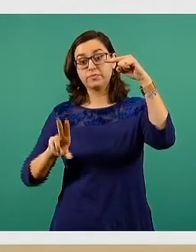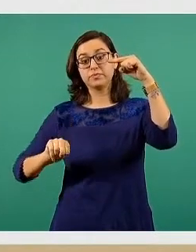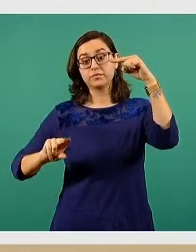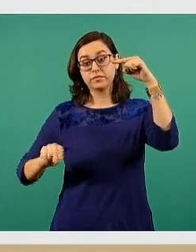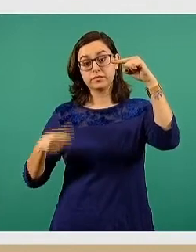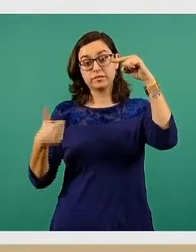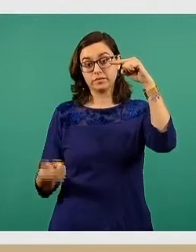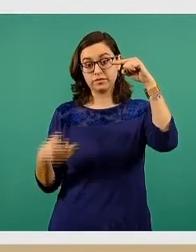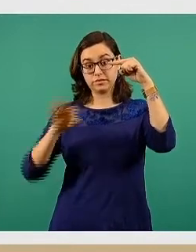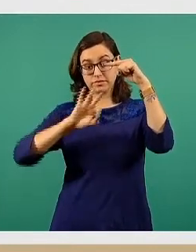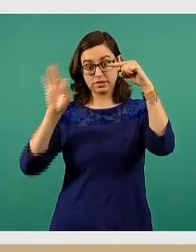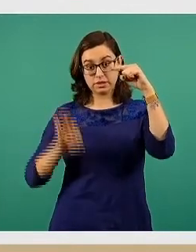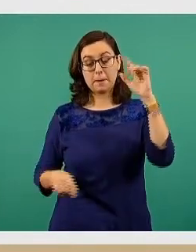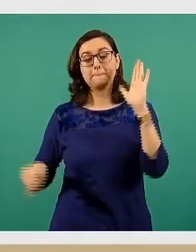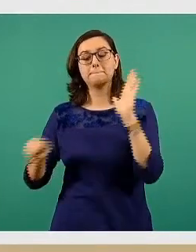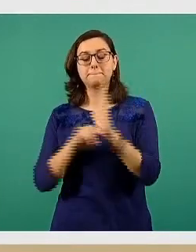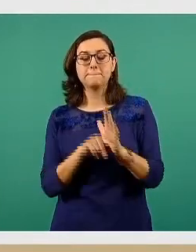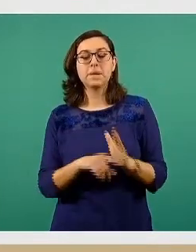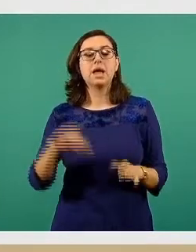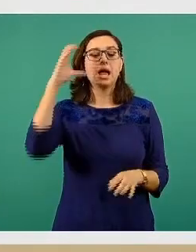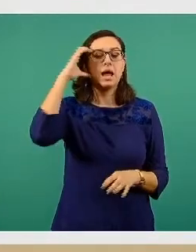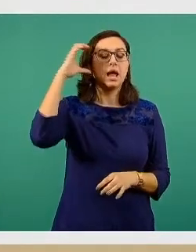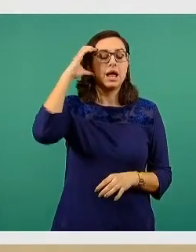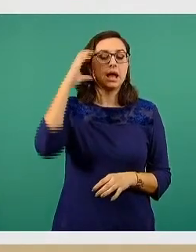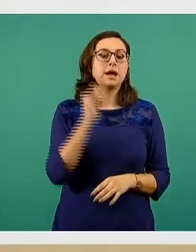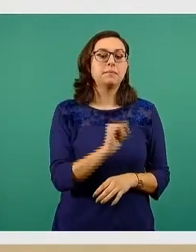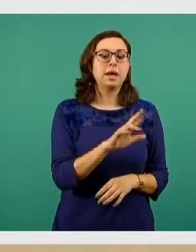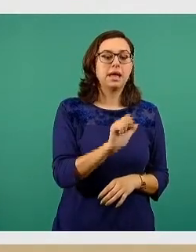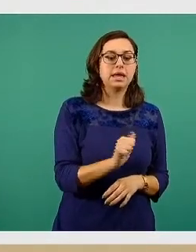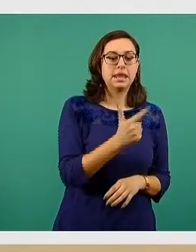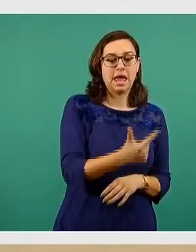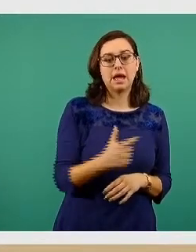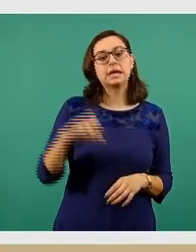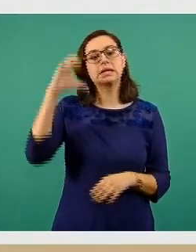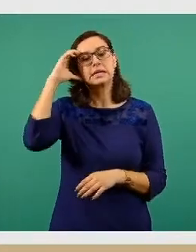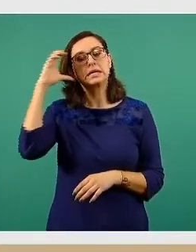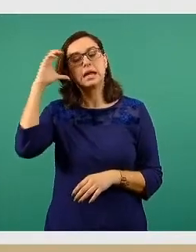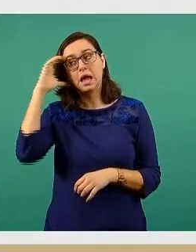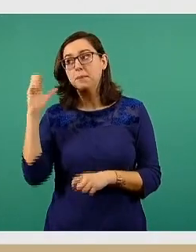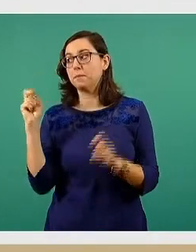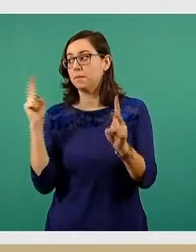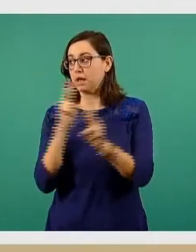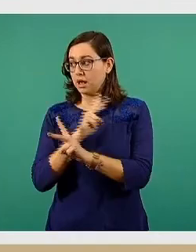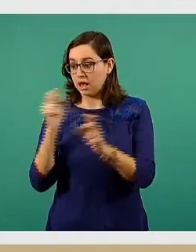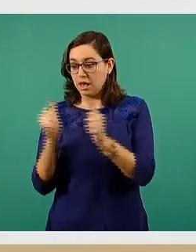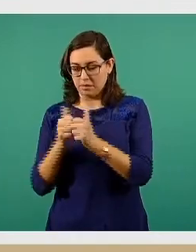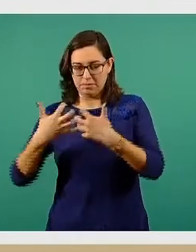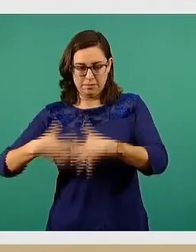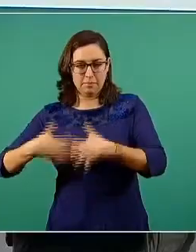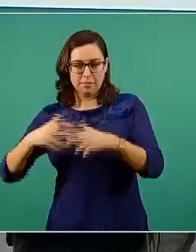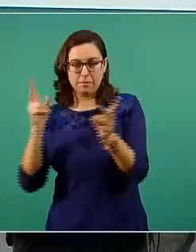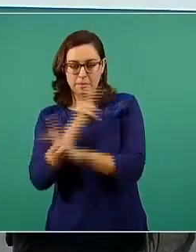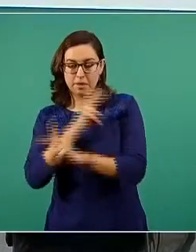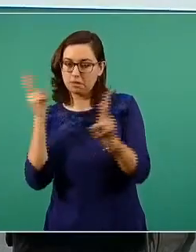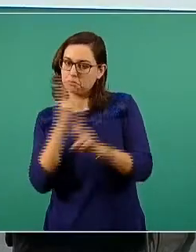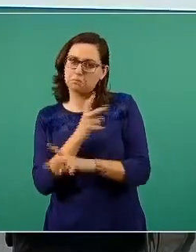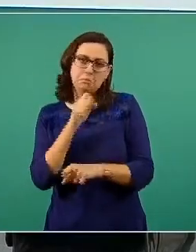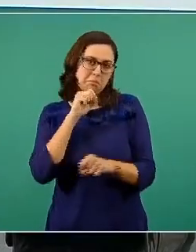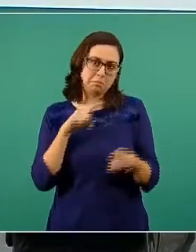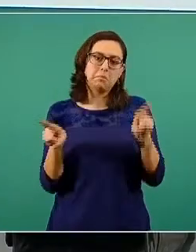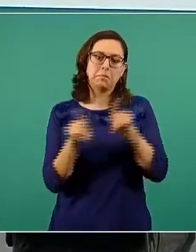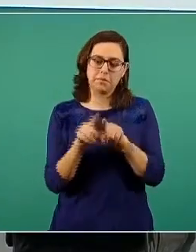y los niveles para camas generales y camas con ventilador también se han mantenido prácticamente sin cambios, pero en el